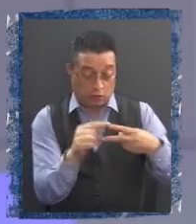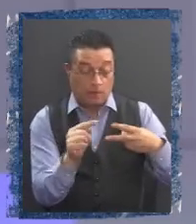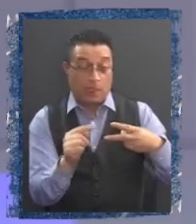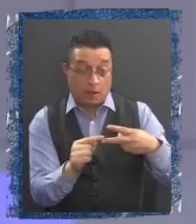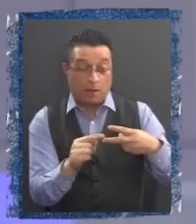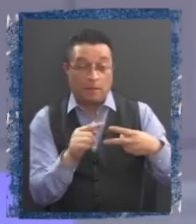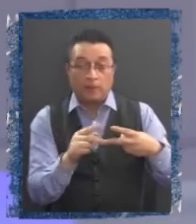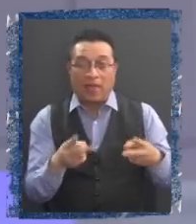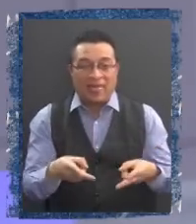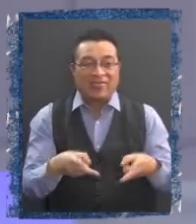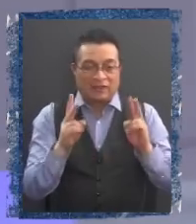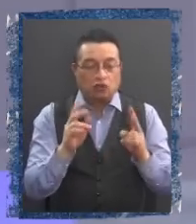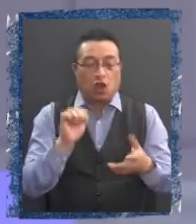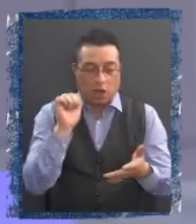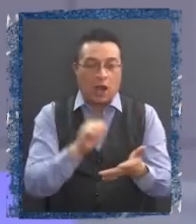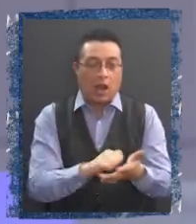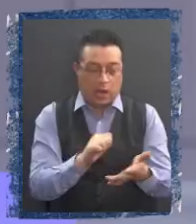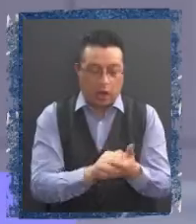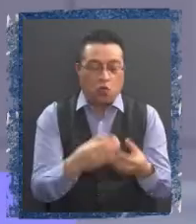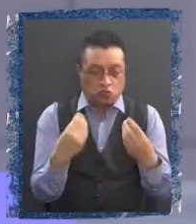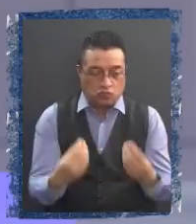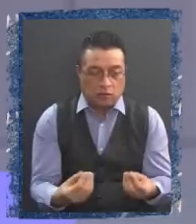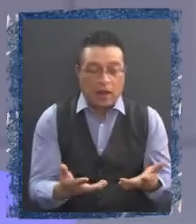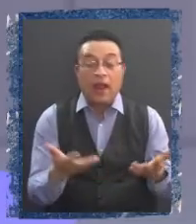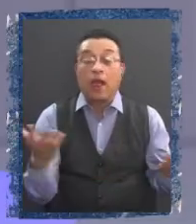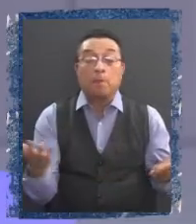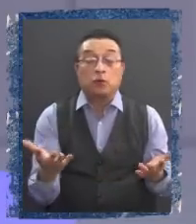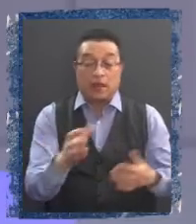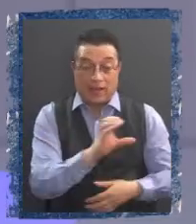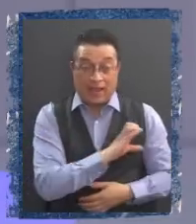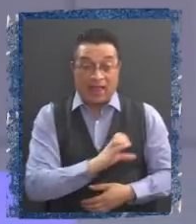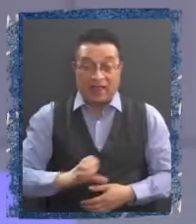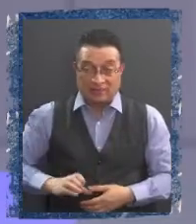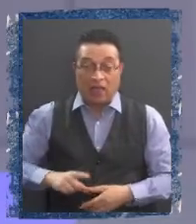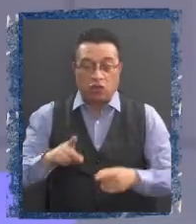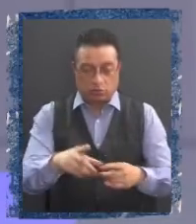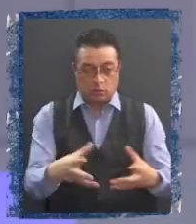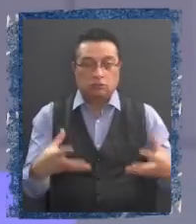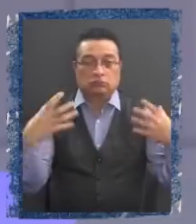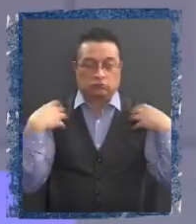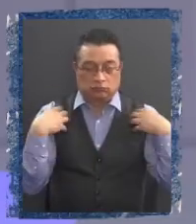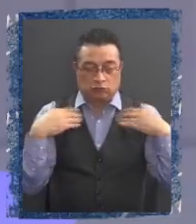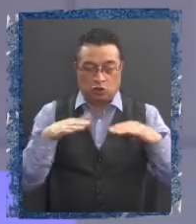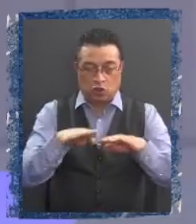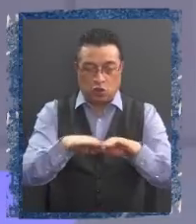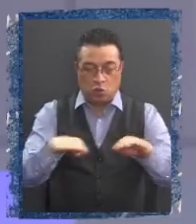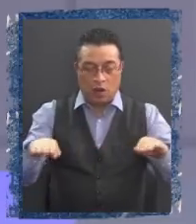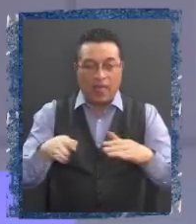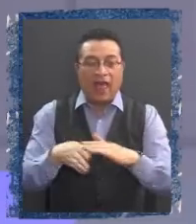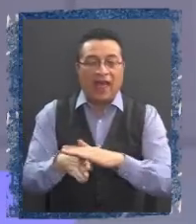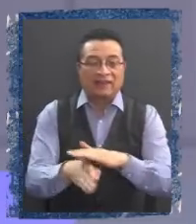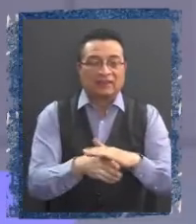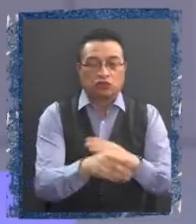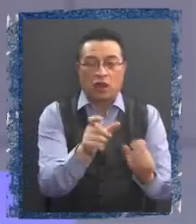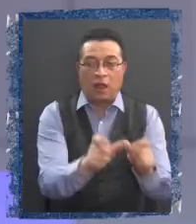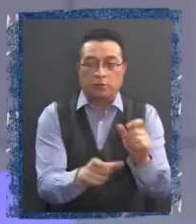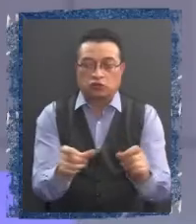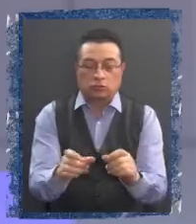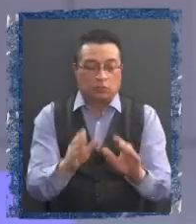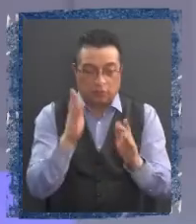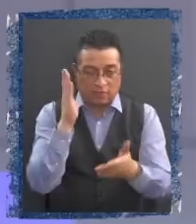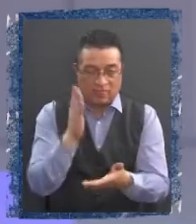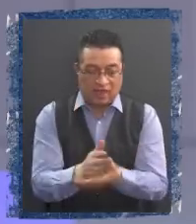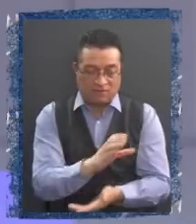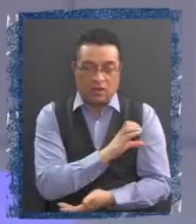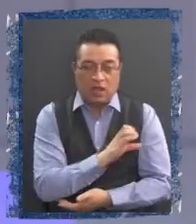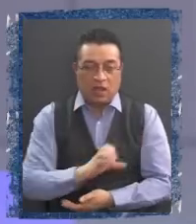son derechos reclamables, en el sentido de que el Estado se le pone como deber proteger el igual acceso a las personas. Ese es un deber clarísimo del Estado, y las